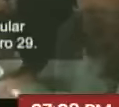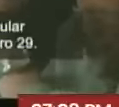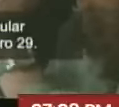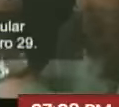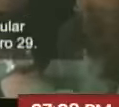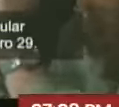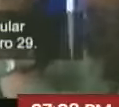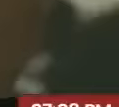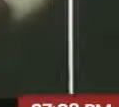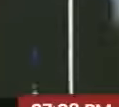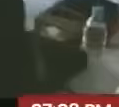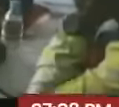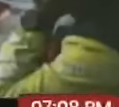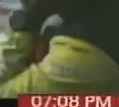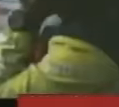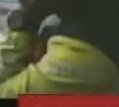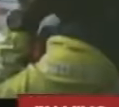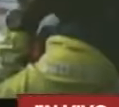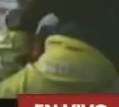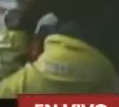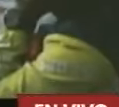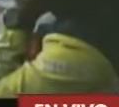número 29.